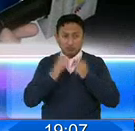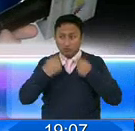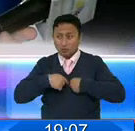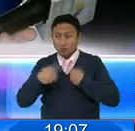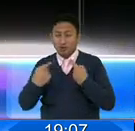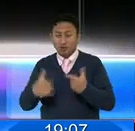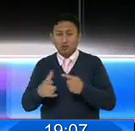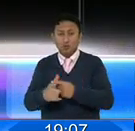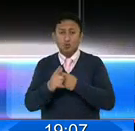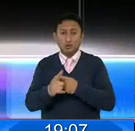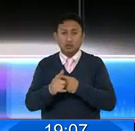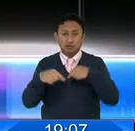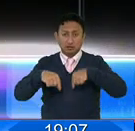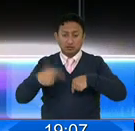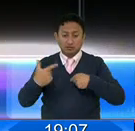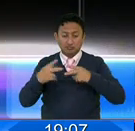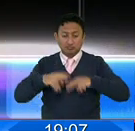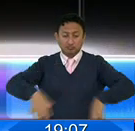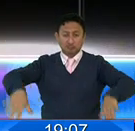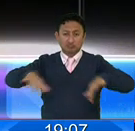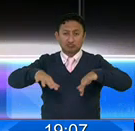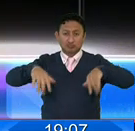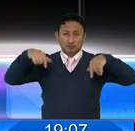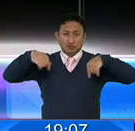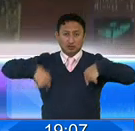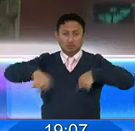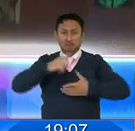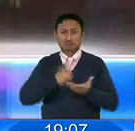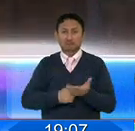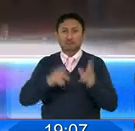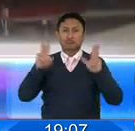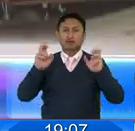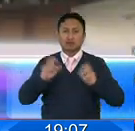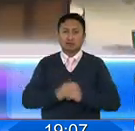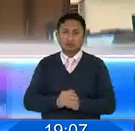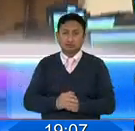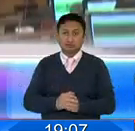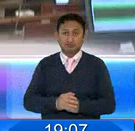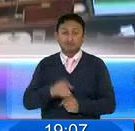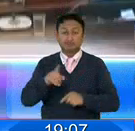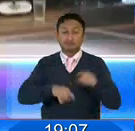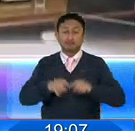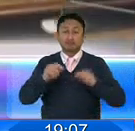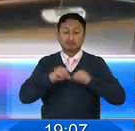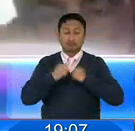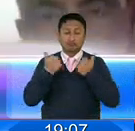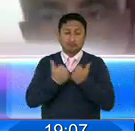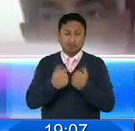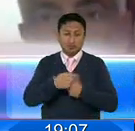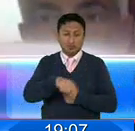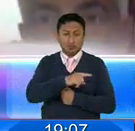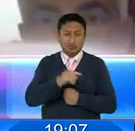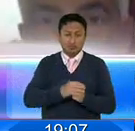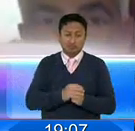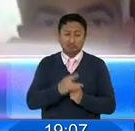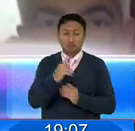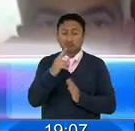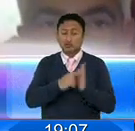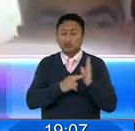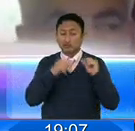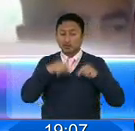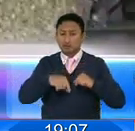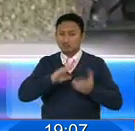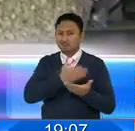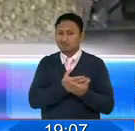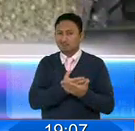manera inmediata a una plenaria para tratar el tema. Incluso algunos legisladores consideran que el reglamento debe ser